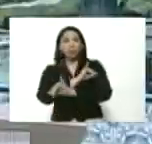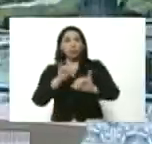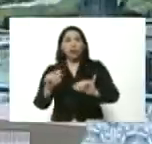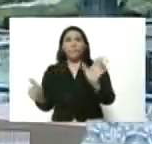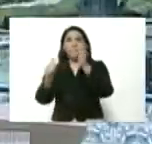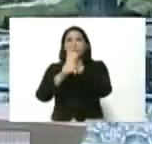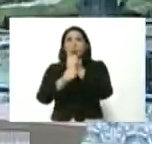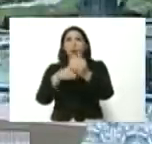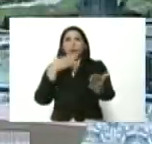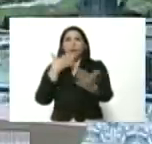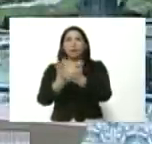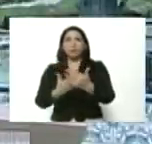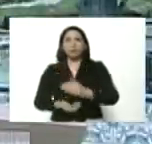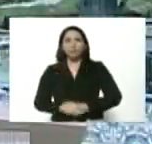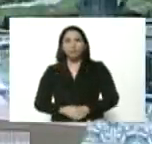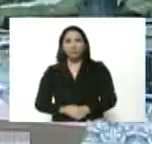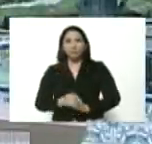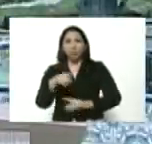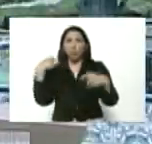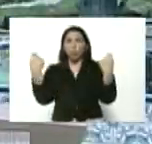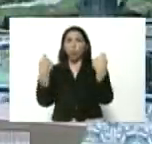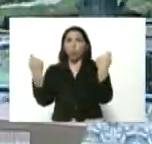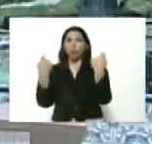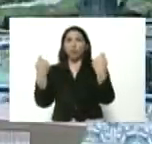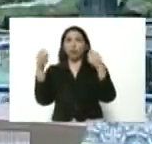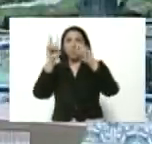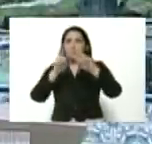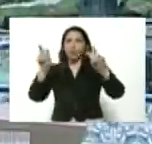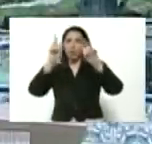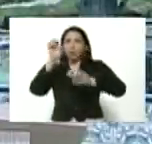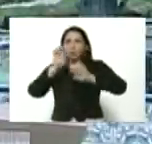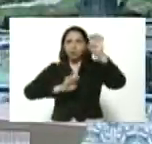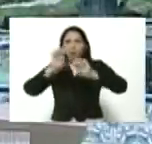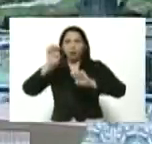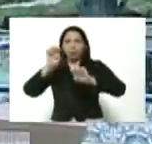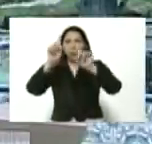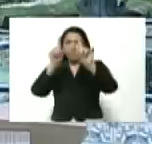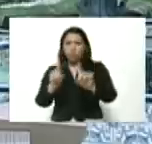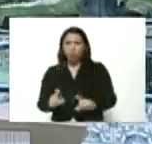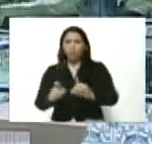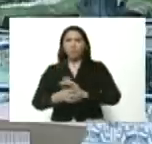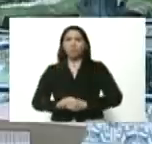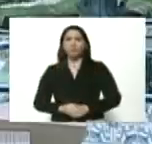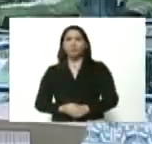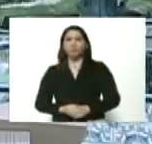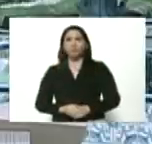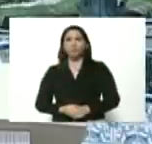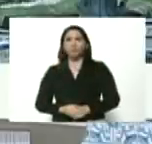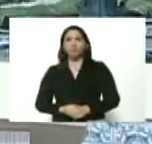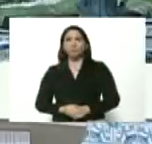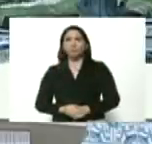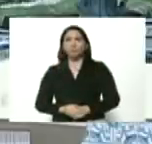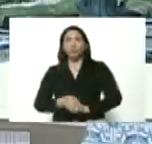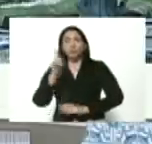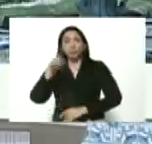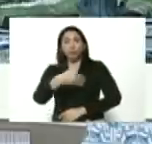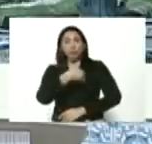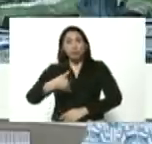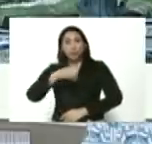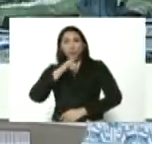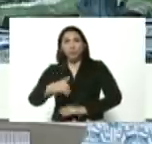detectados gracias a estas jornadas de despistaje ampliada y personalizada igualmente queremos